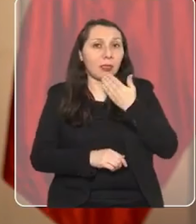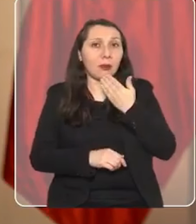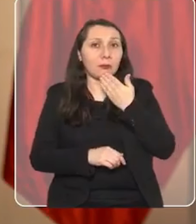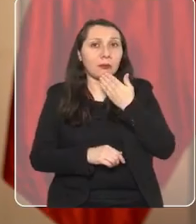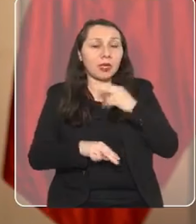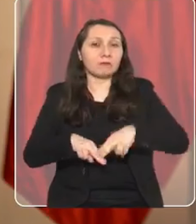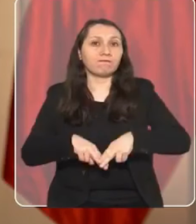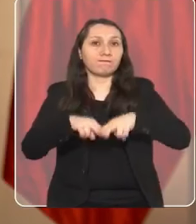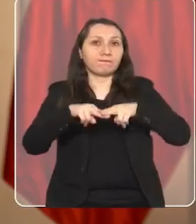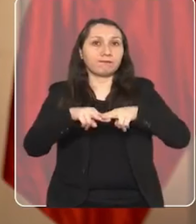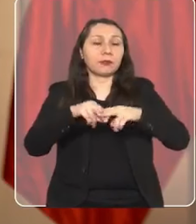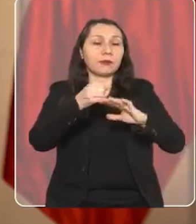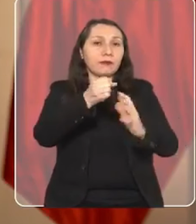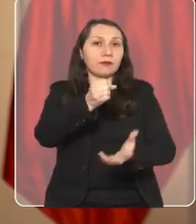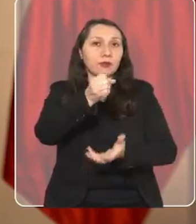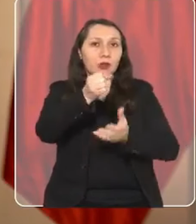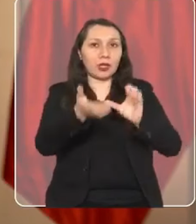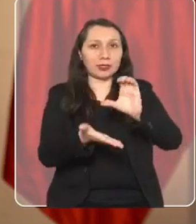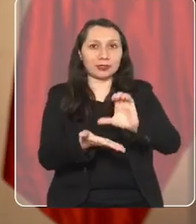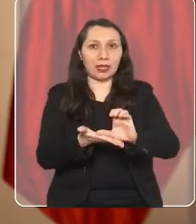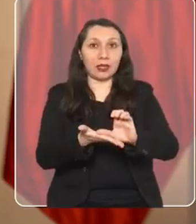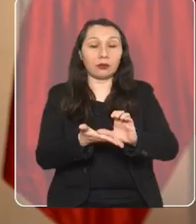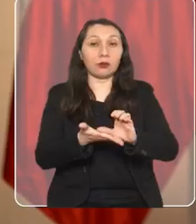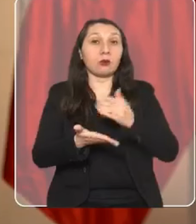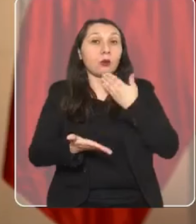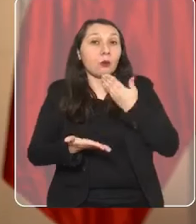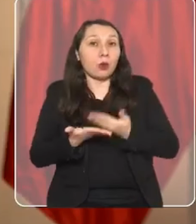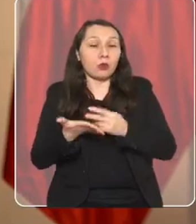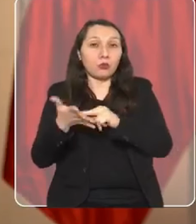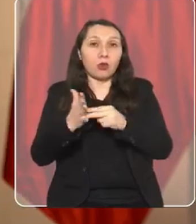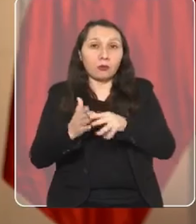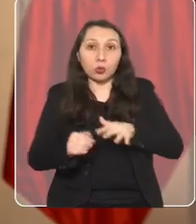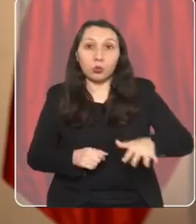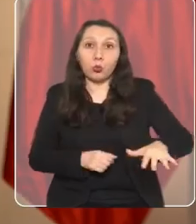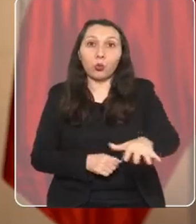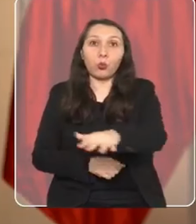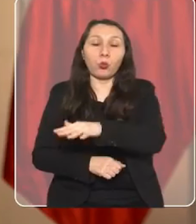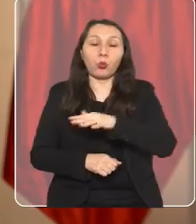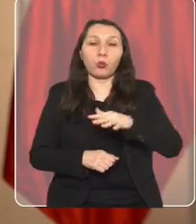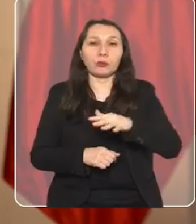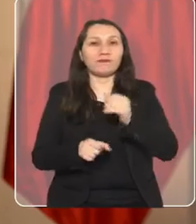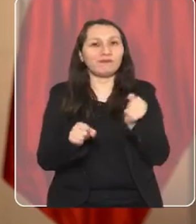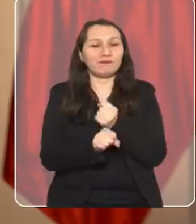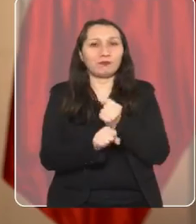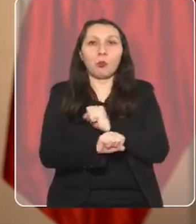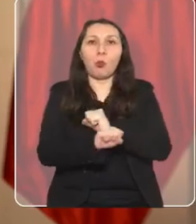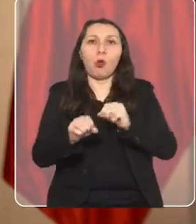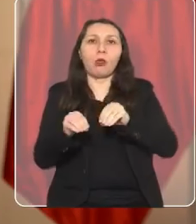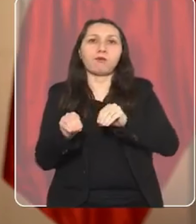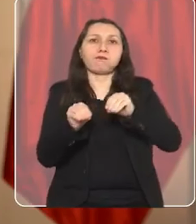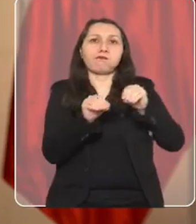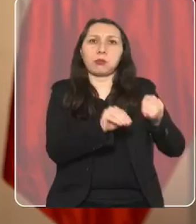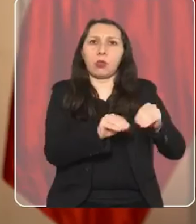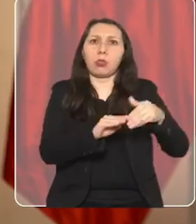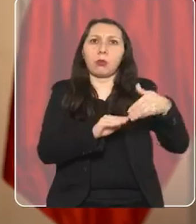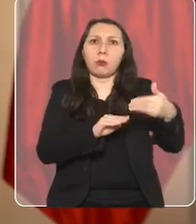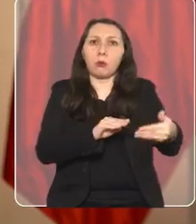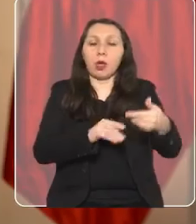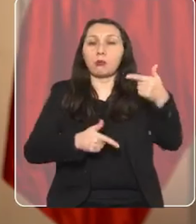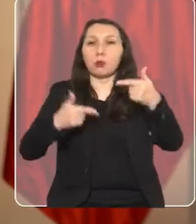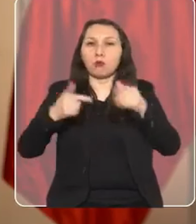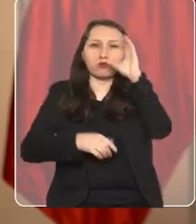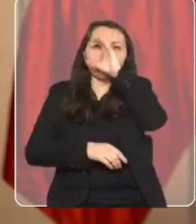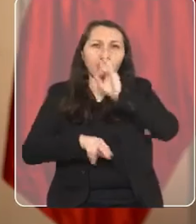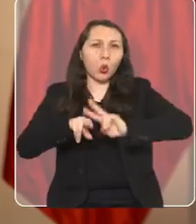para las arcas Fiscales y cuando los problemas afectan al conjunto de la sociedad es tarea impostergable de la política